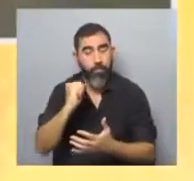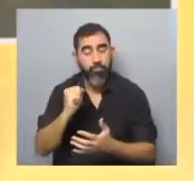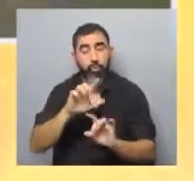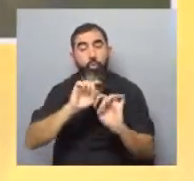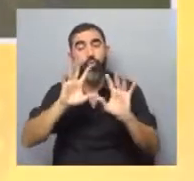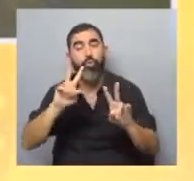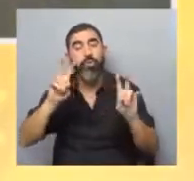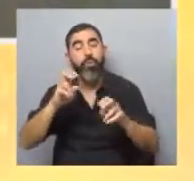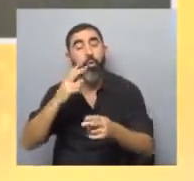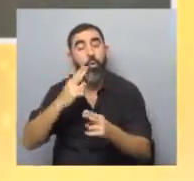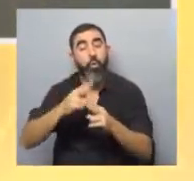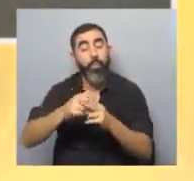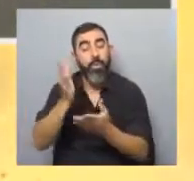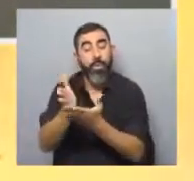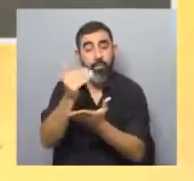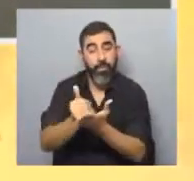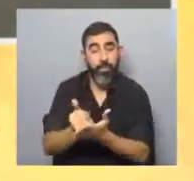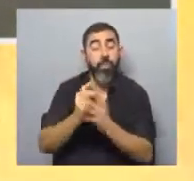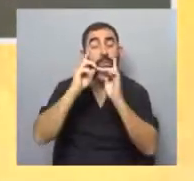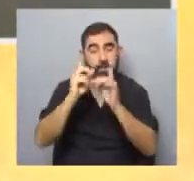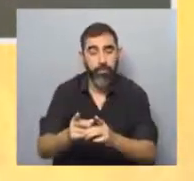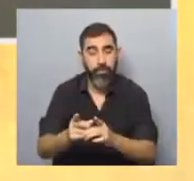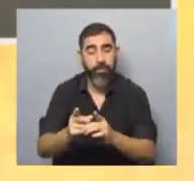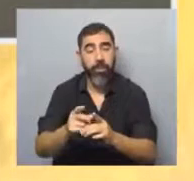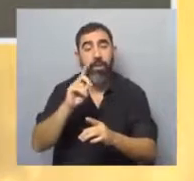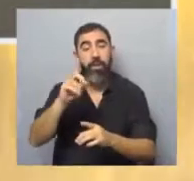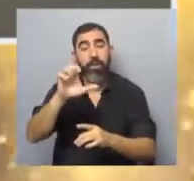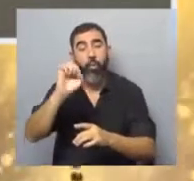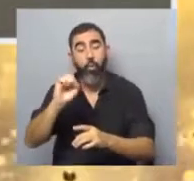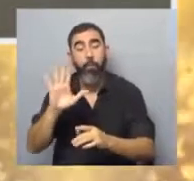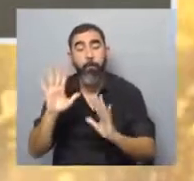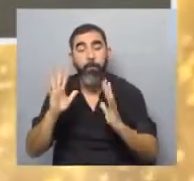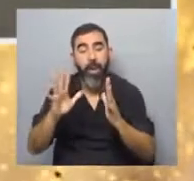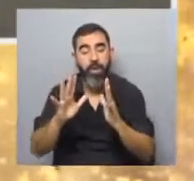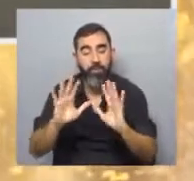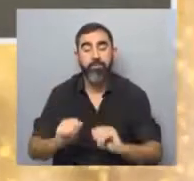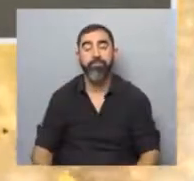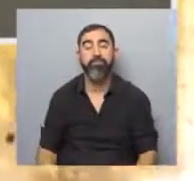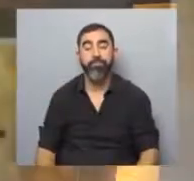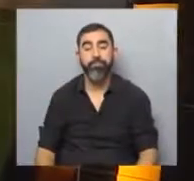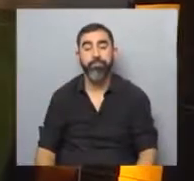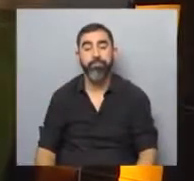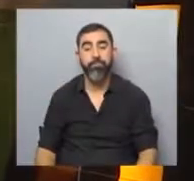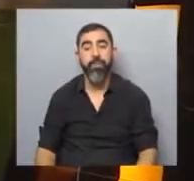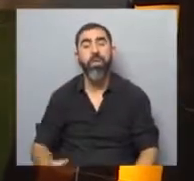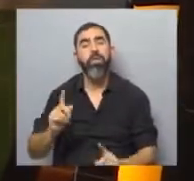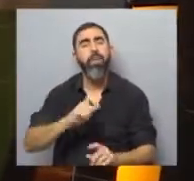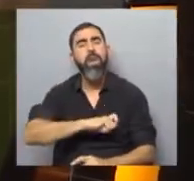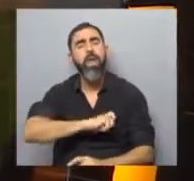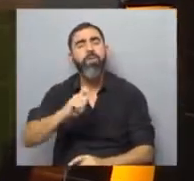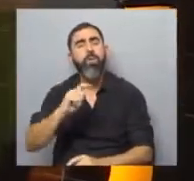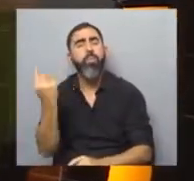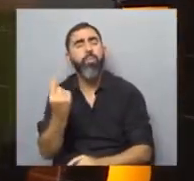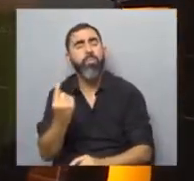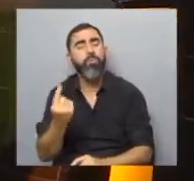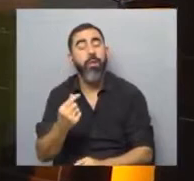solamente da este nombre al departamento, sino que también al geoparque que lo tomó como propio. Bien, contame de La Valleja en un minuto.